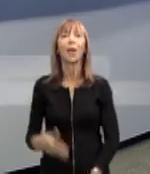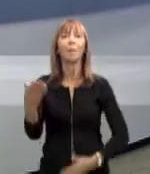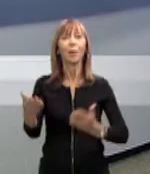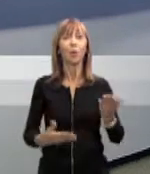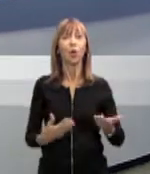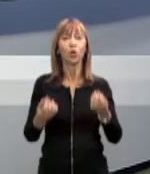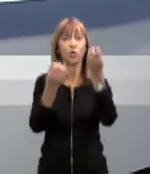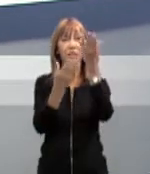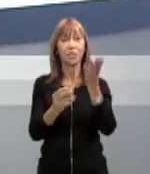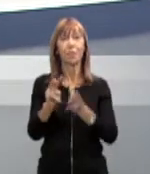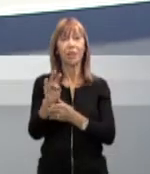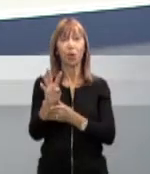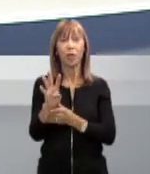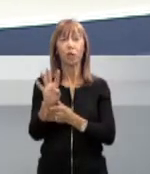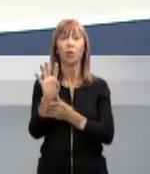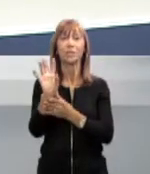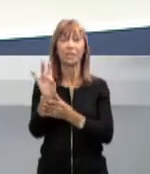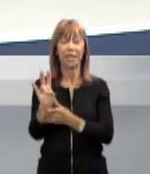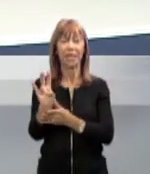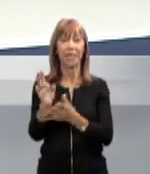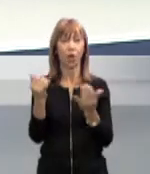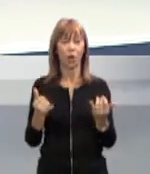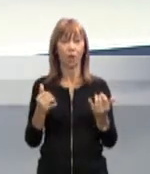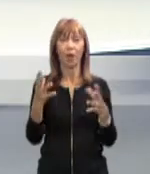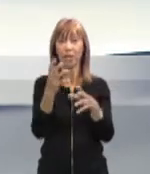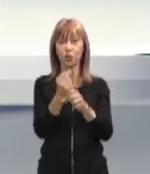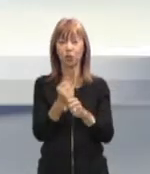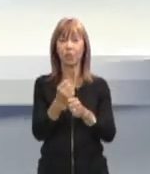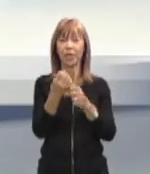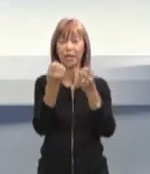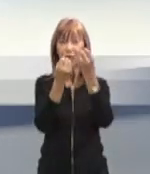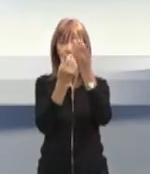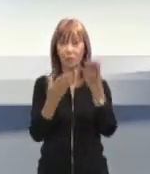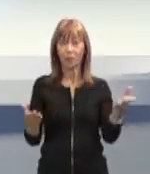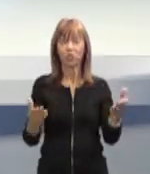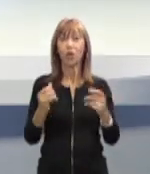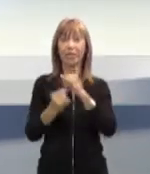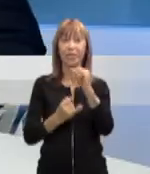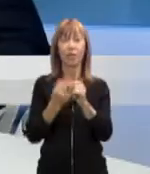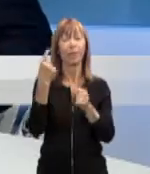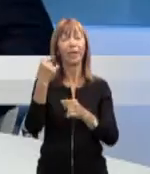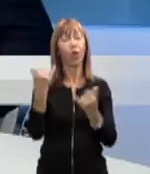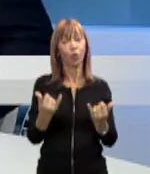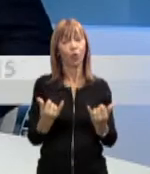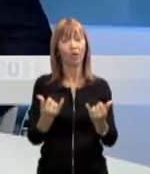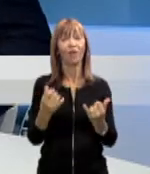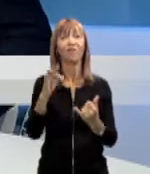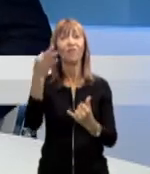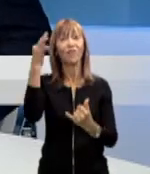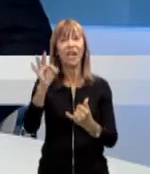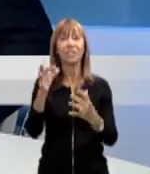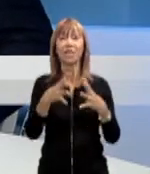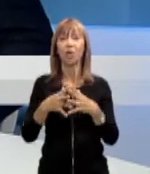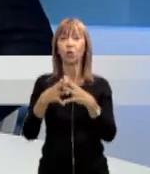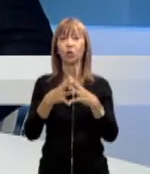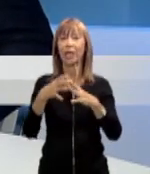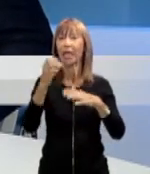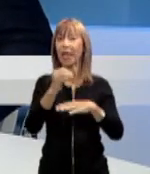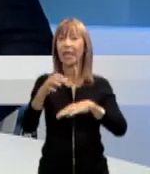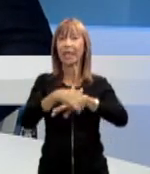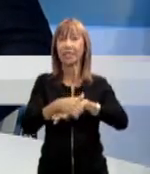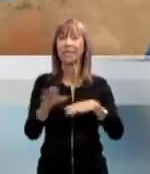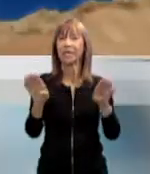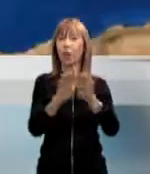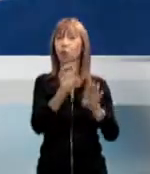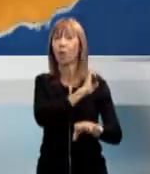Bienvenidos a Noticias 24/7 Informa. De inmediato pasamos un resumen de notas internacionales para hoy. Francia, Estados Unidos e Inglaterra cerraron